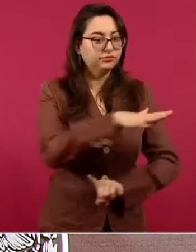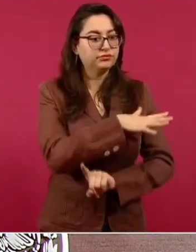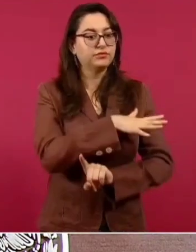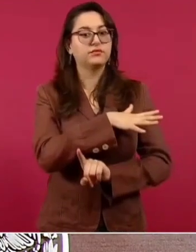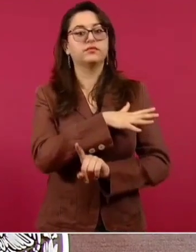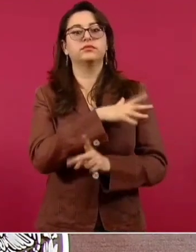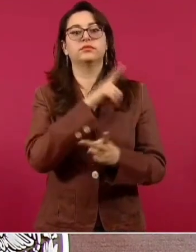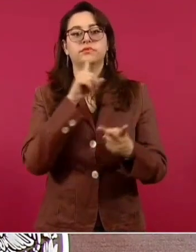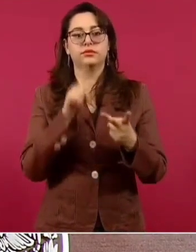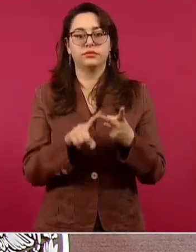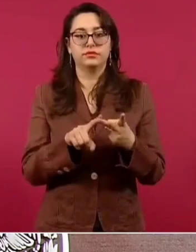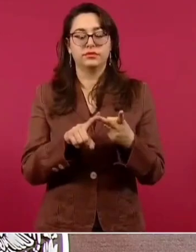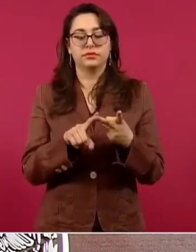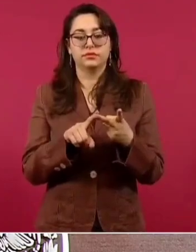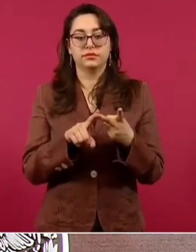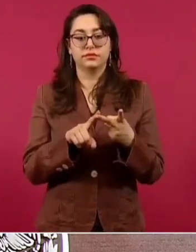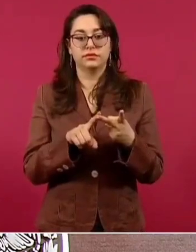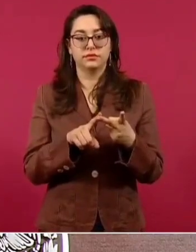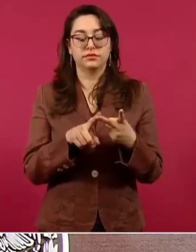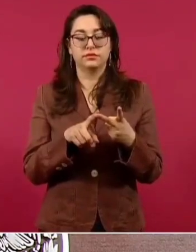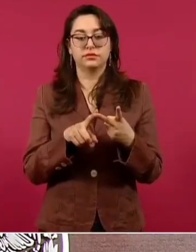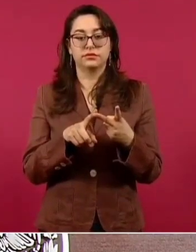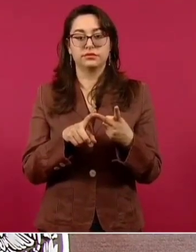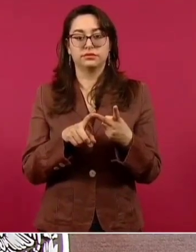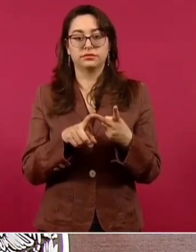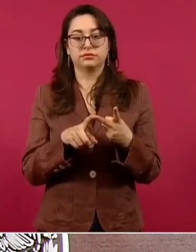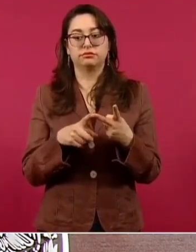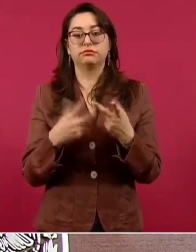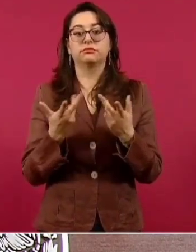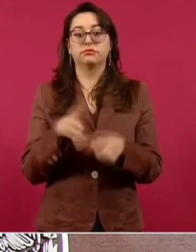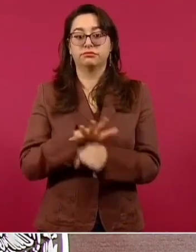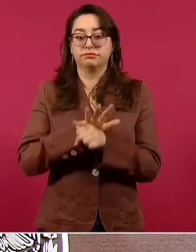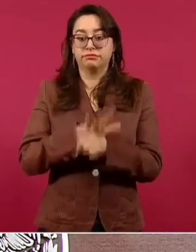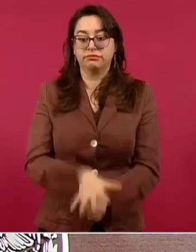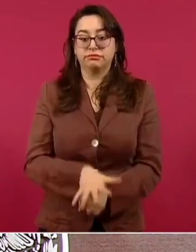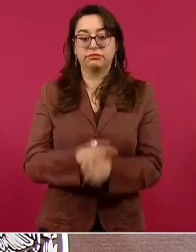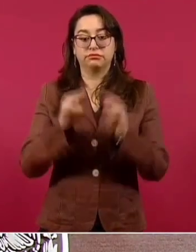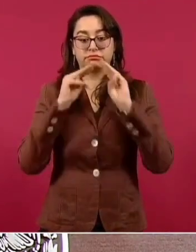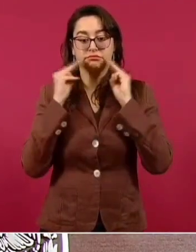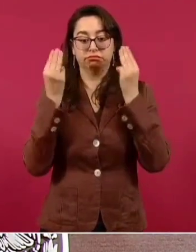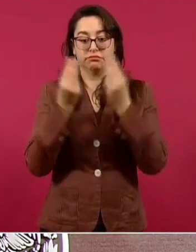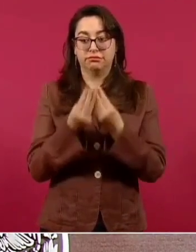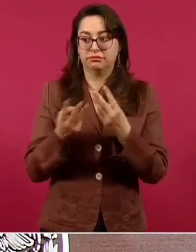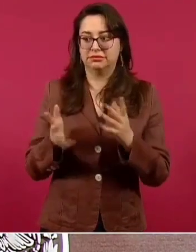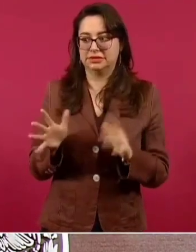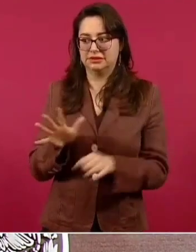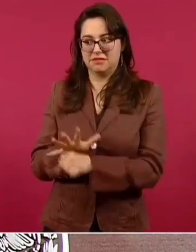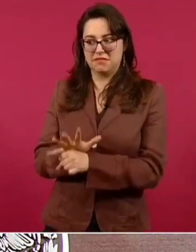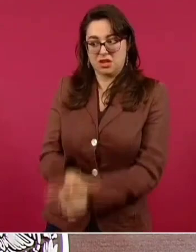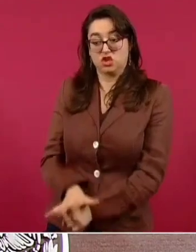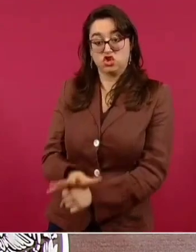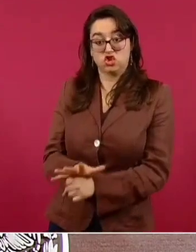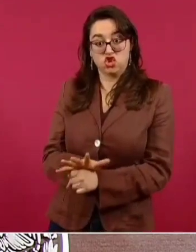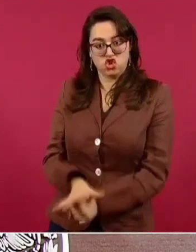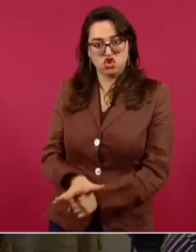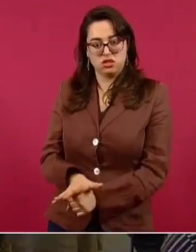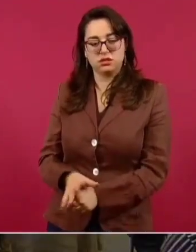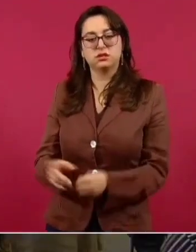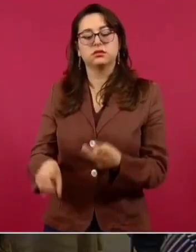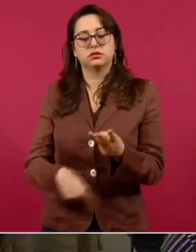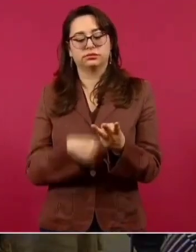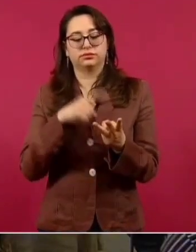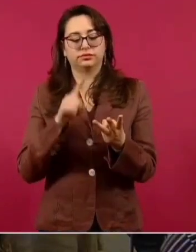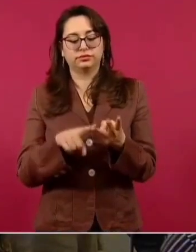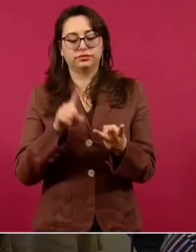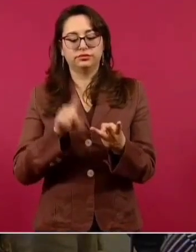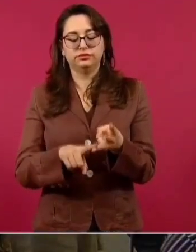sociales, están presentes una fuerte presión de la industria del narcotráfico y obviamente asociada también